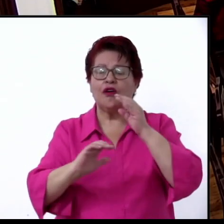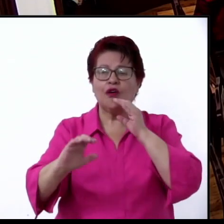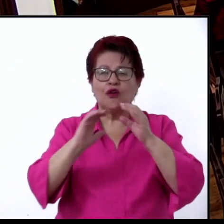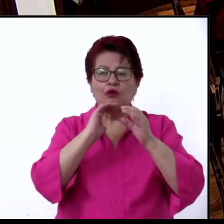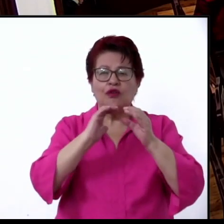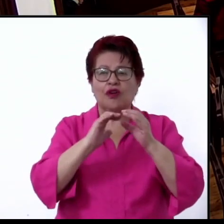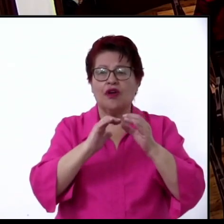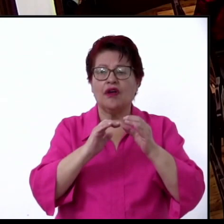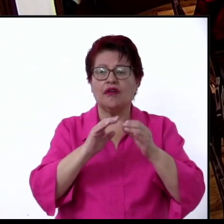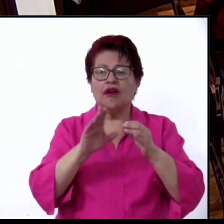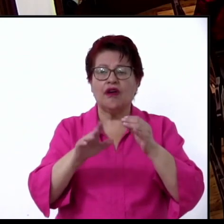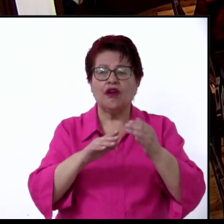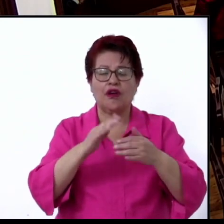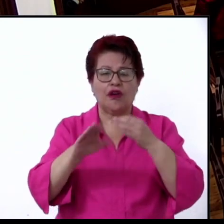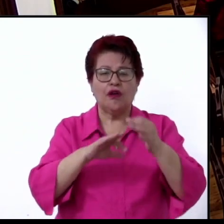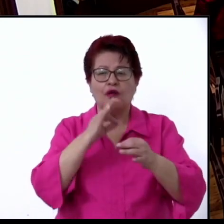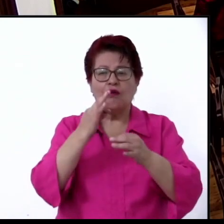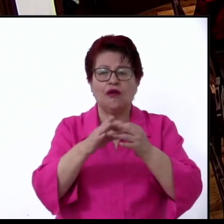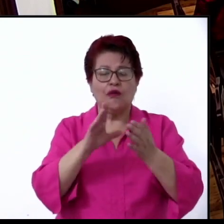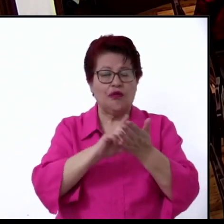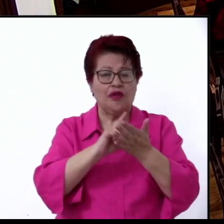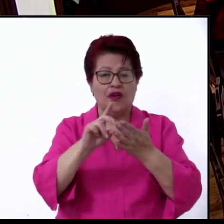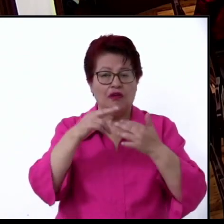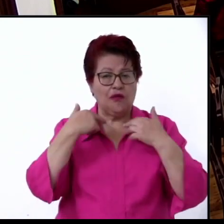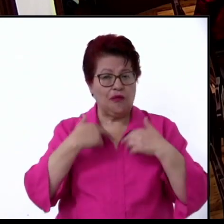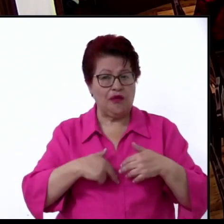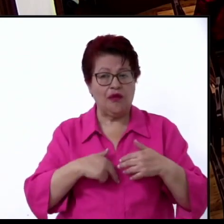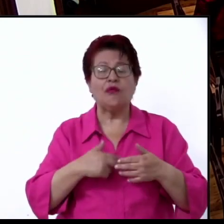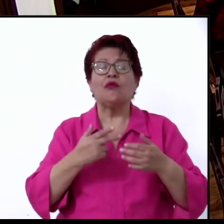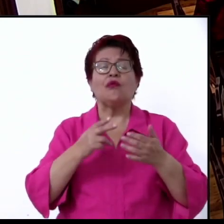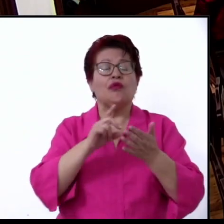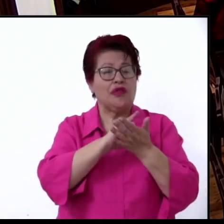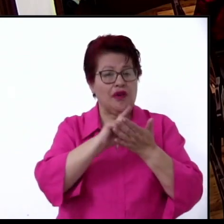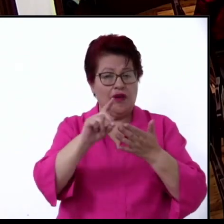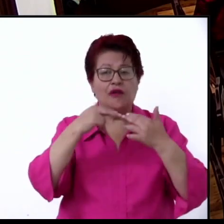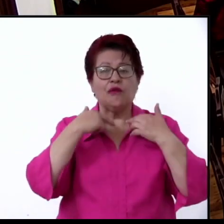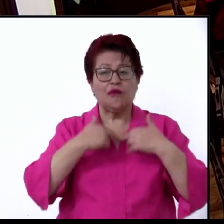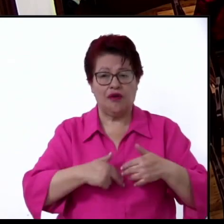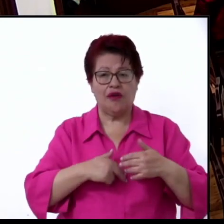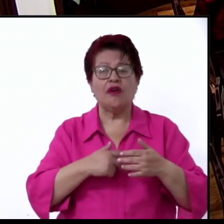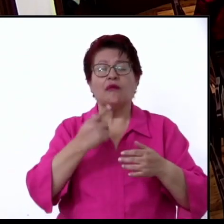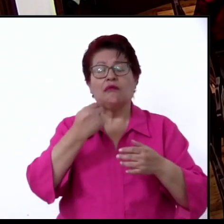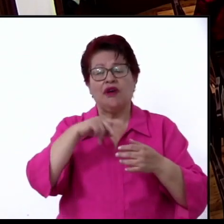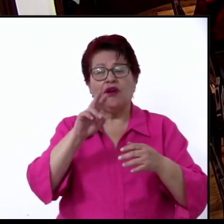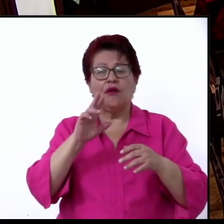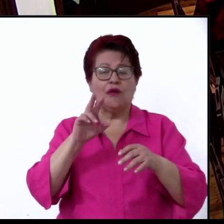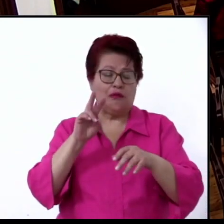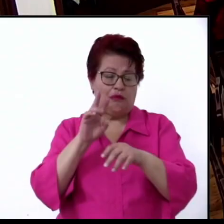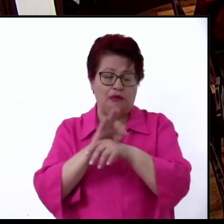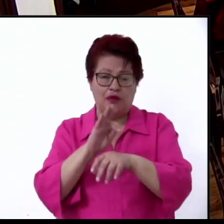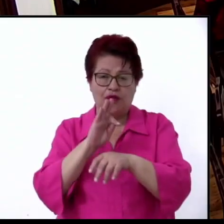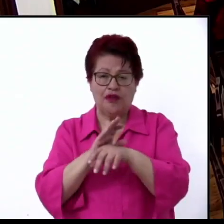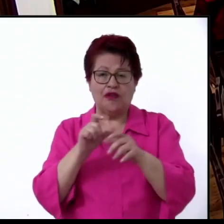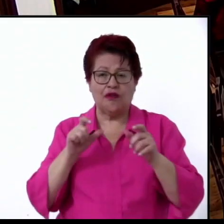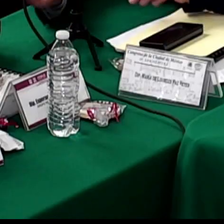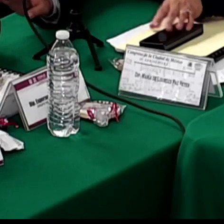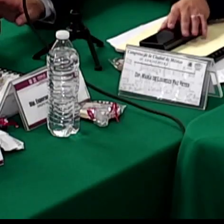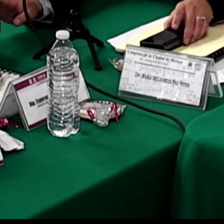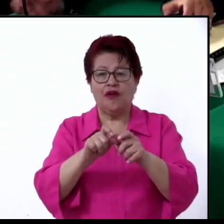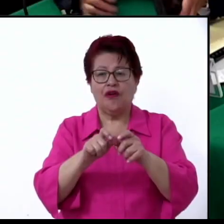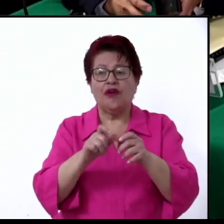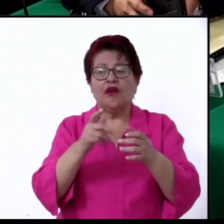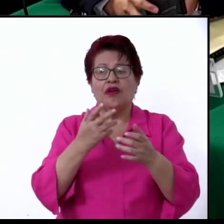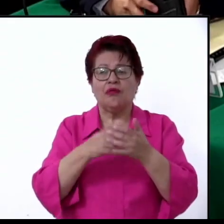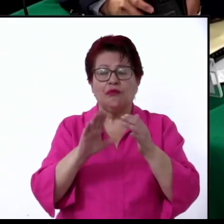debe de difundirse como lo que es, un derecho humano que requiere protección, garantía, tutela por parte del